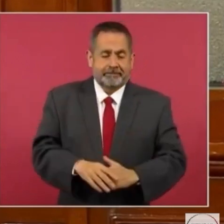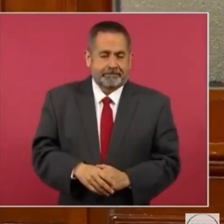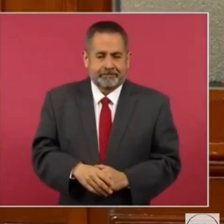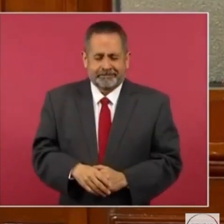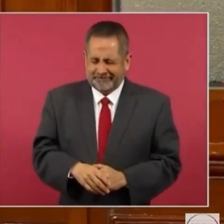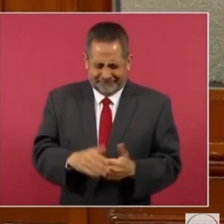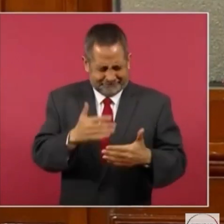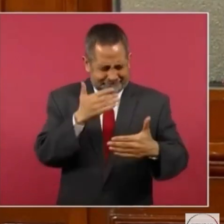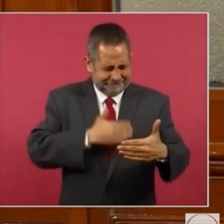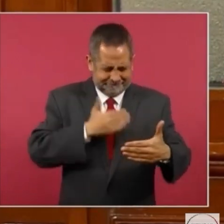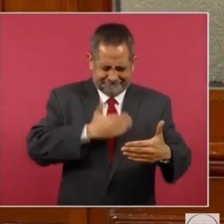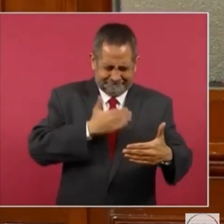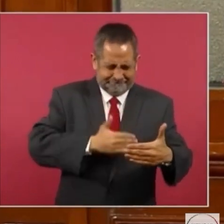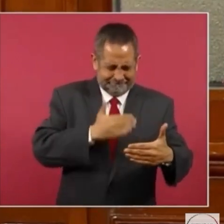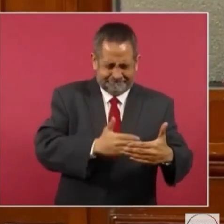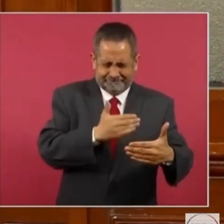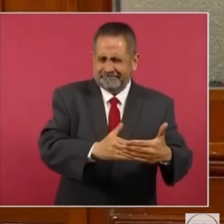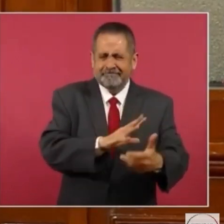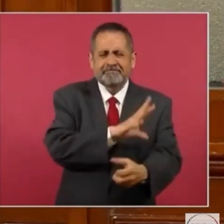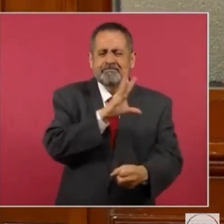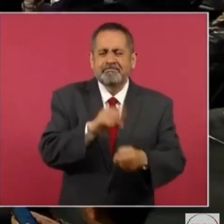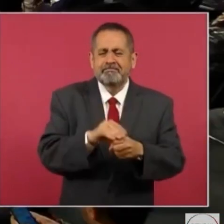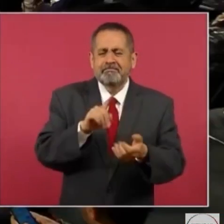todo ahí.